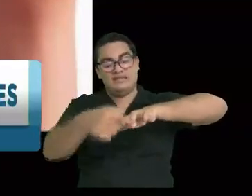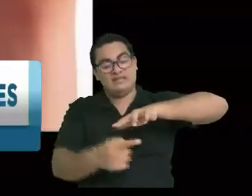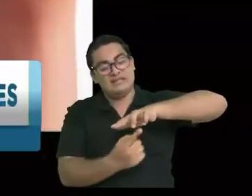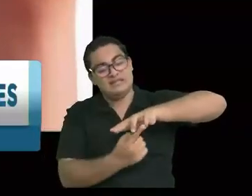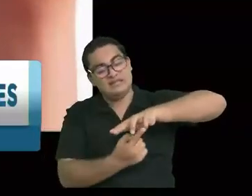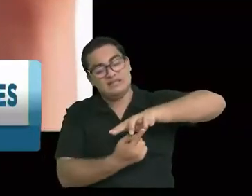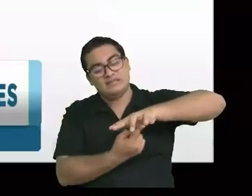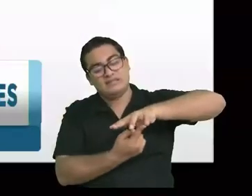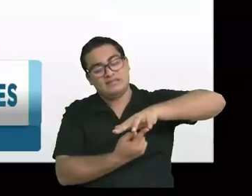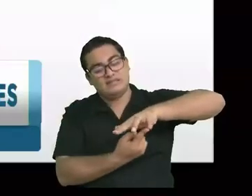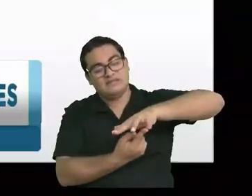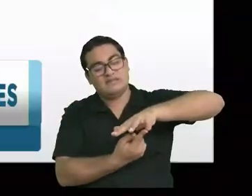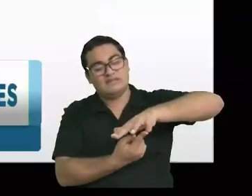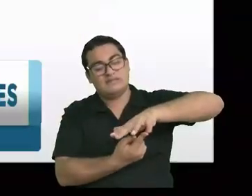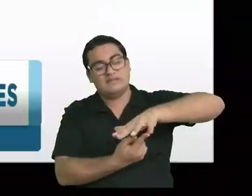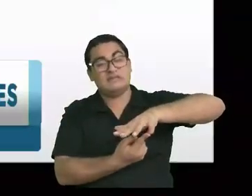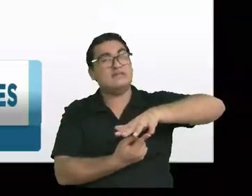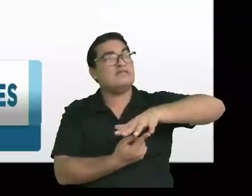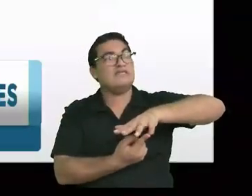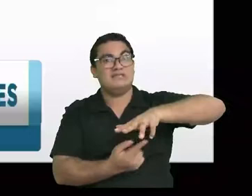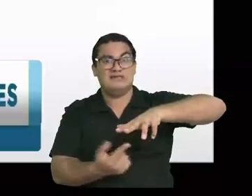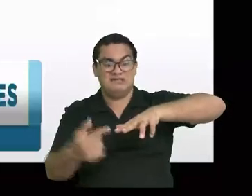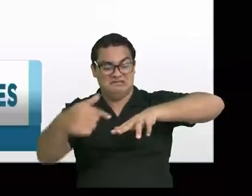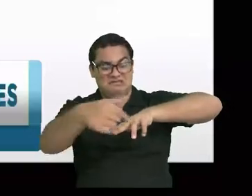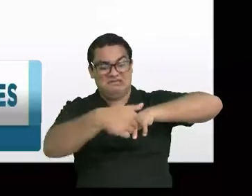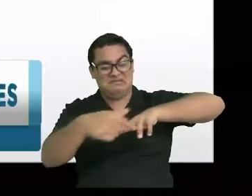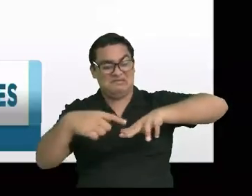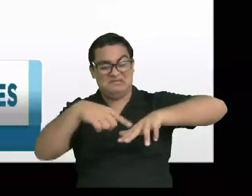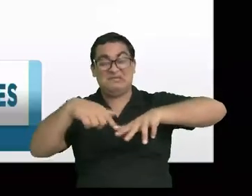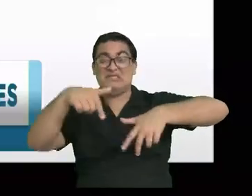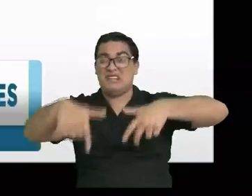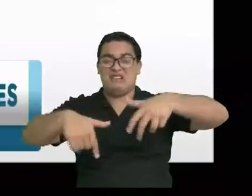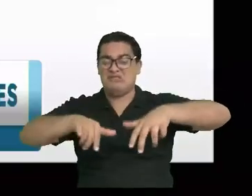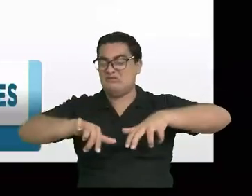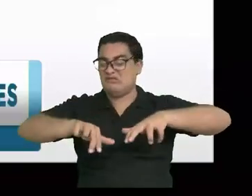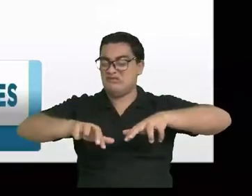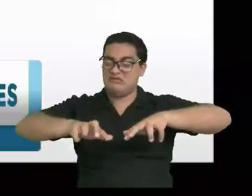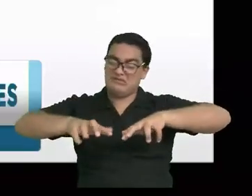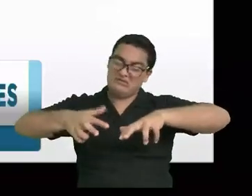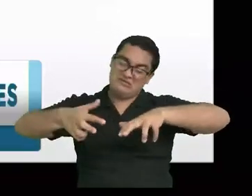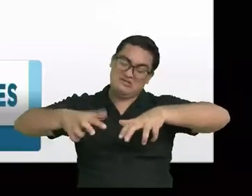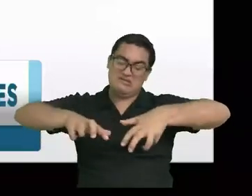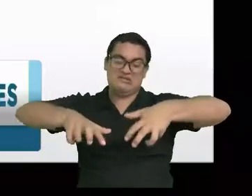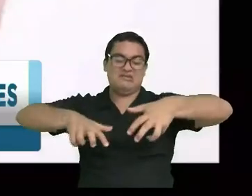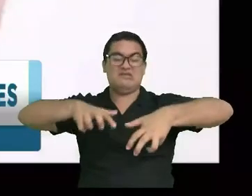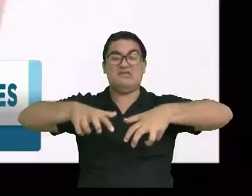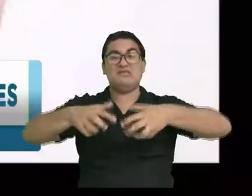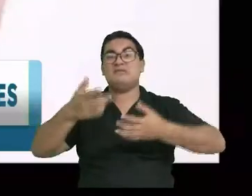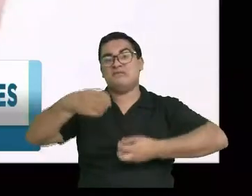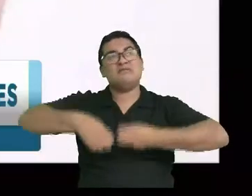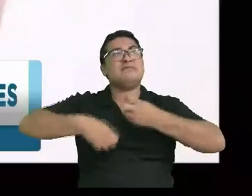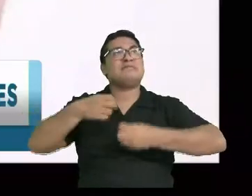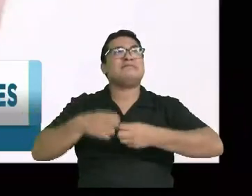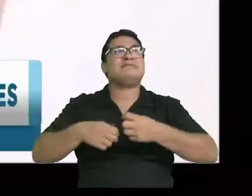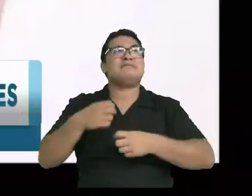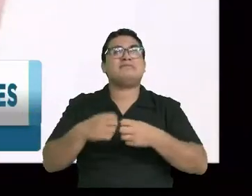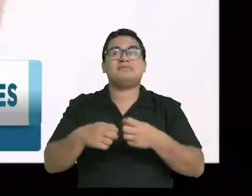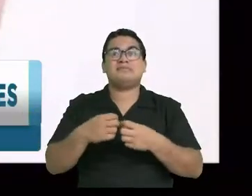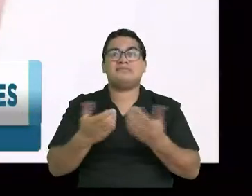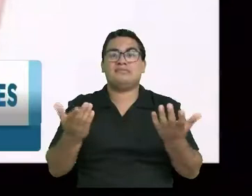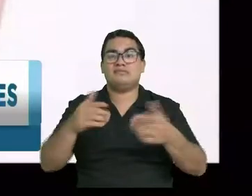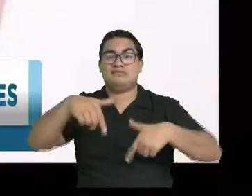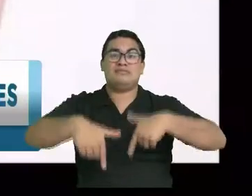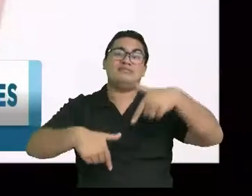primer metatarsiano se desliza hacia afuera. Un factor determinante está demostrado que es el